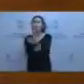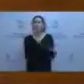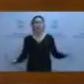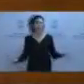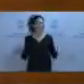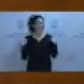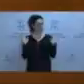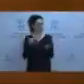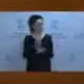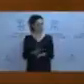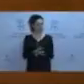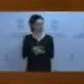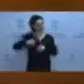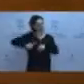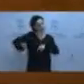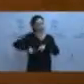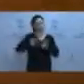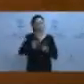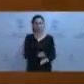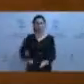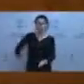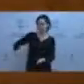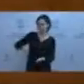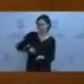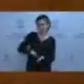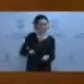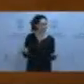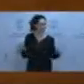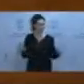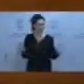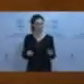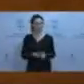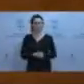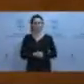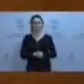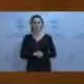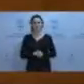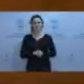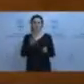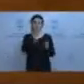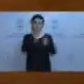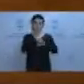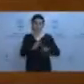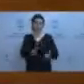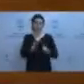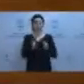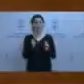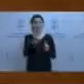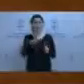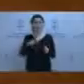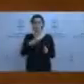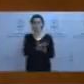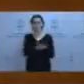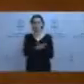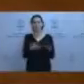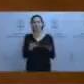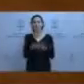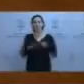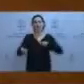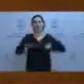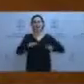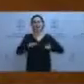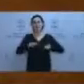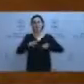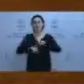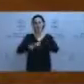impositivos de nuestra comunidad, de los tributos que existen en nuestra comunidad autónoma. No es eso, por si quiere llevarlo por ahí. Han hablado con las cámaras de comercio, donde